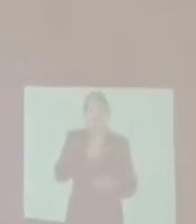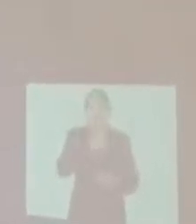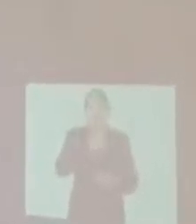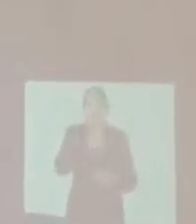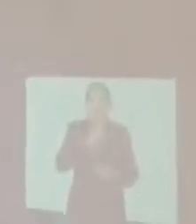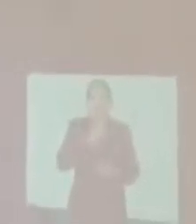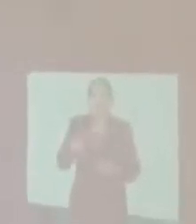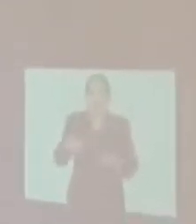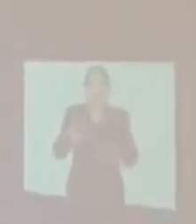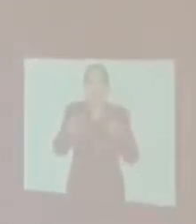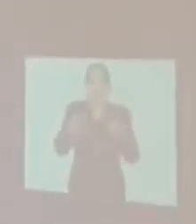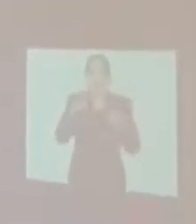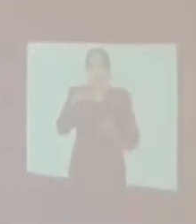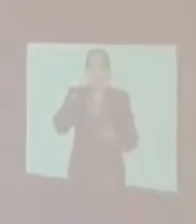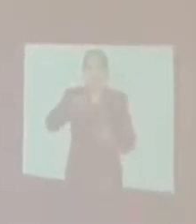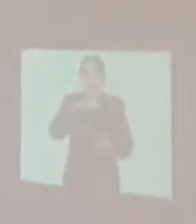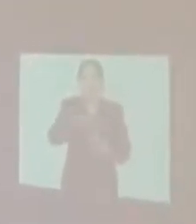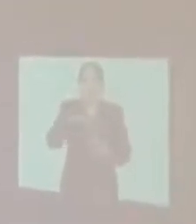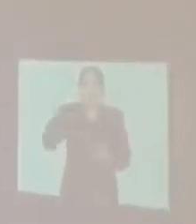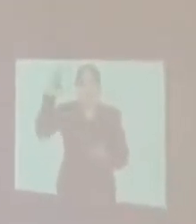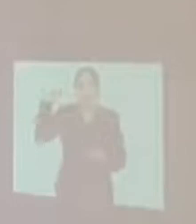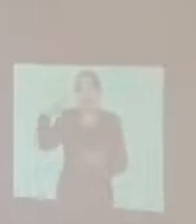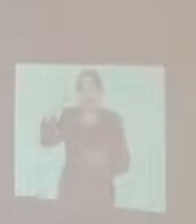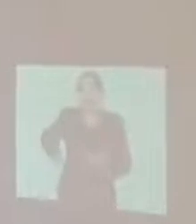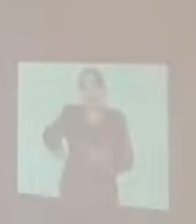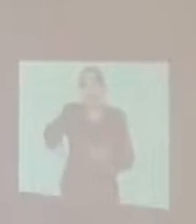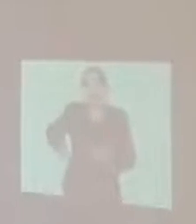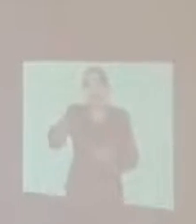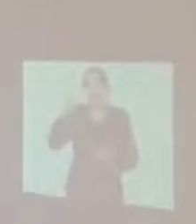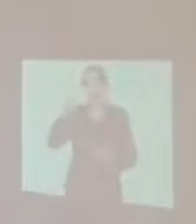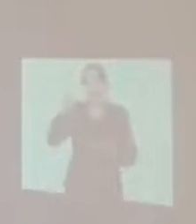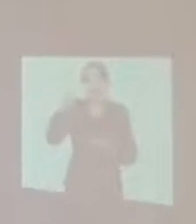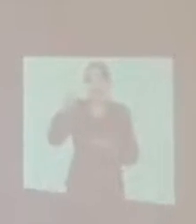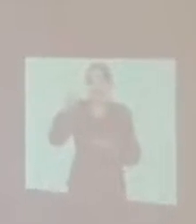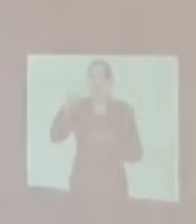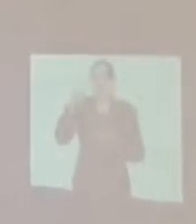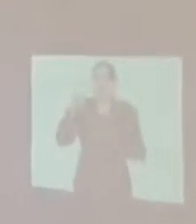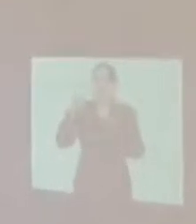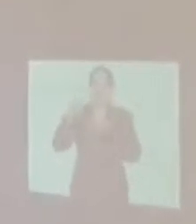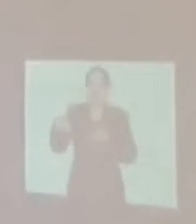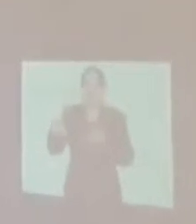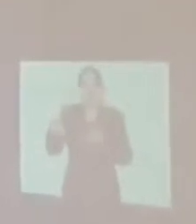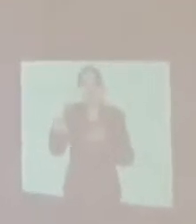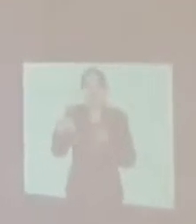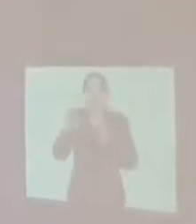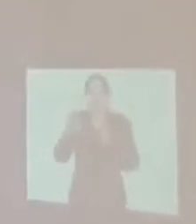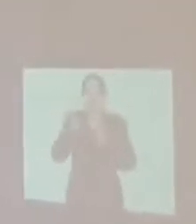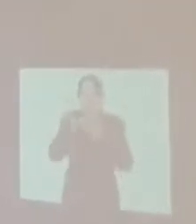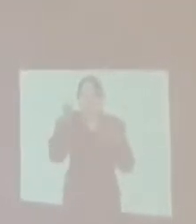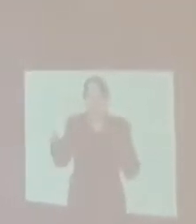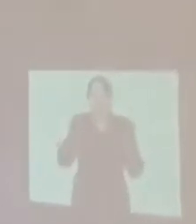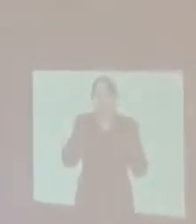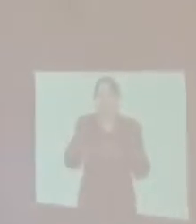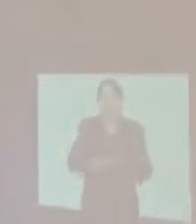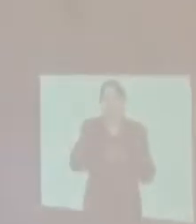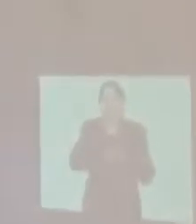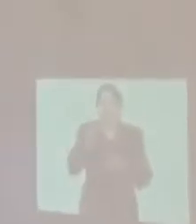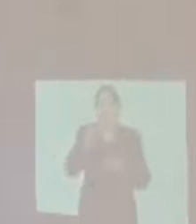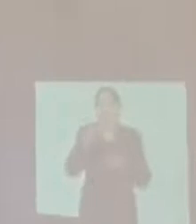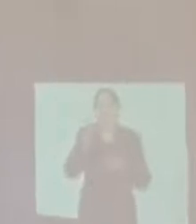diferencia del viejo modelo económico, que supone que la pobreza es fruto de la falta del esfuerzo individual, y que el